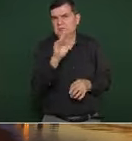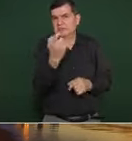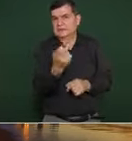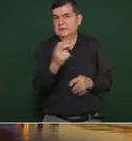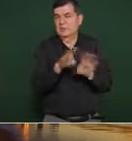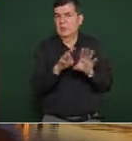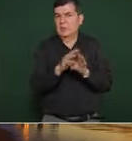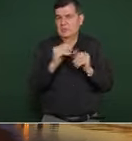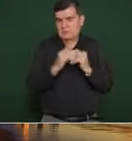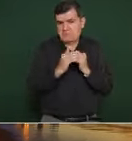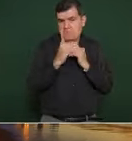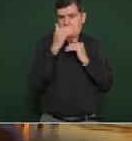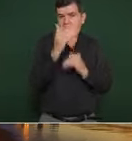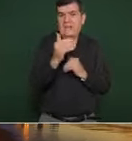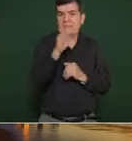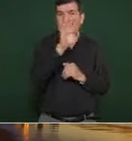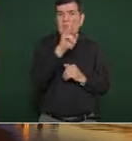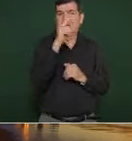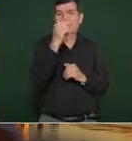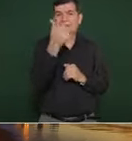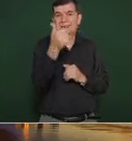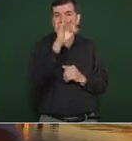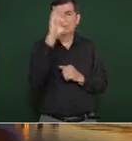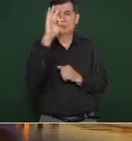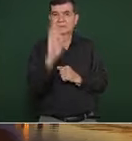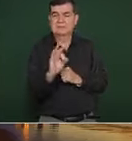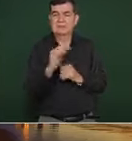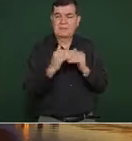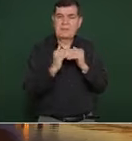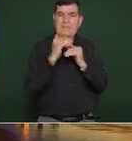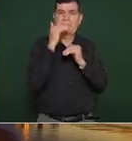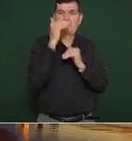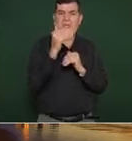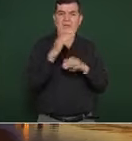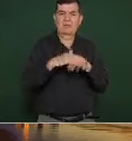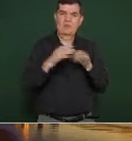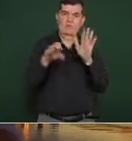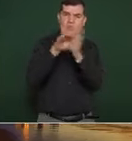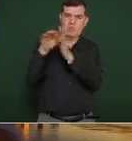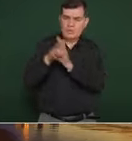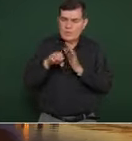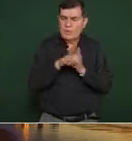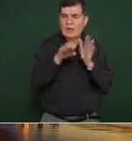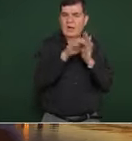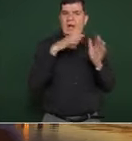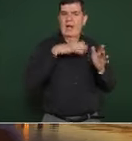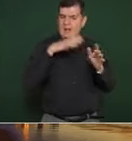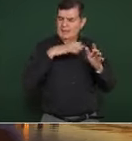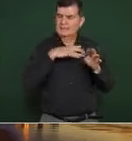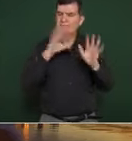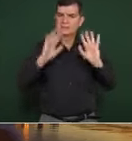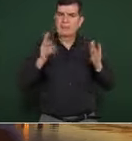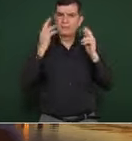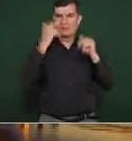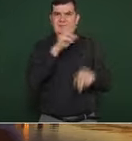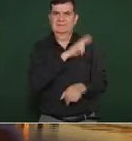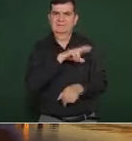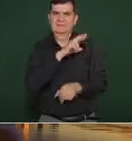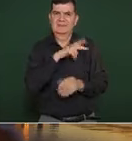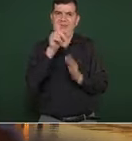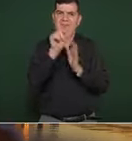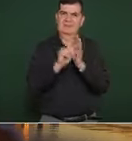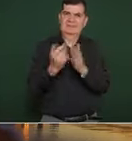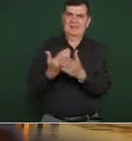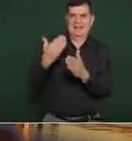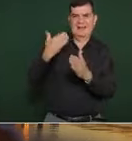un incremento del 56% en las habitaciones disponibles con respecto al mes